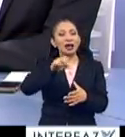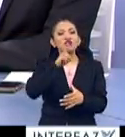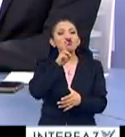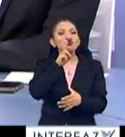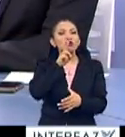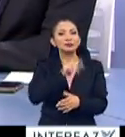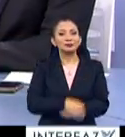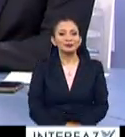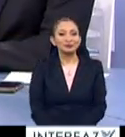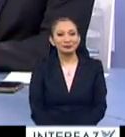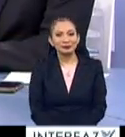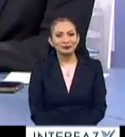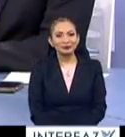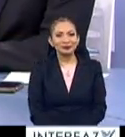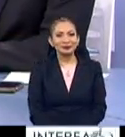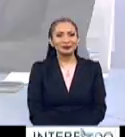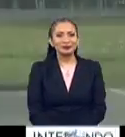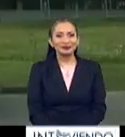Houston. Vamos a verlo.